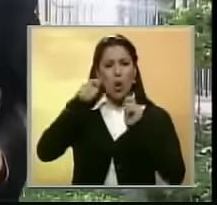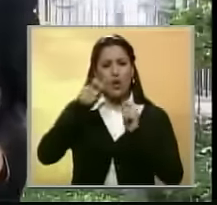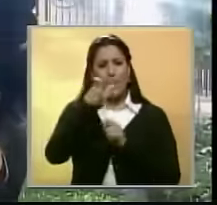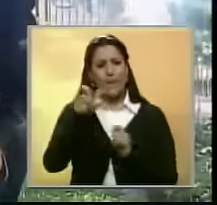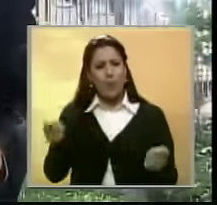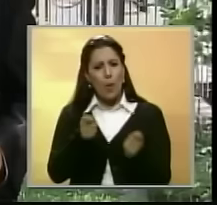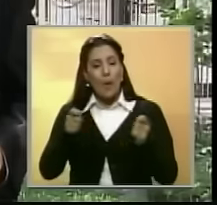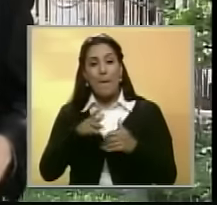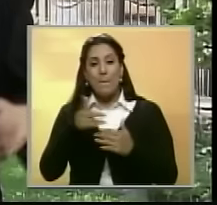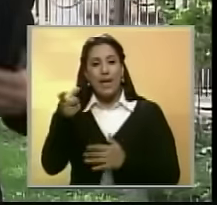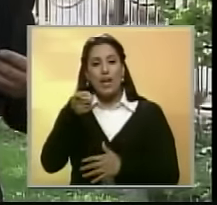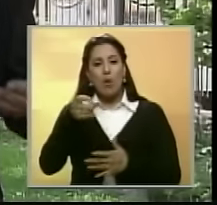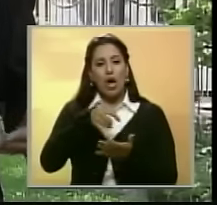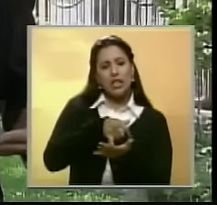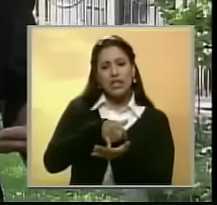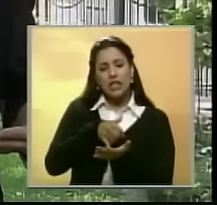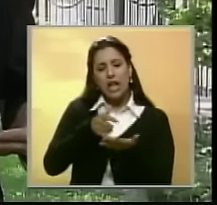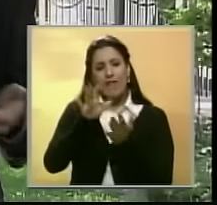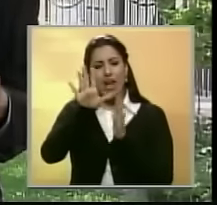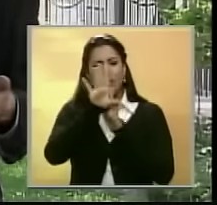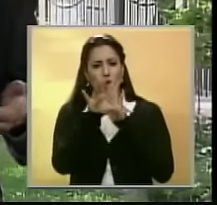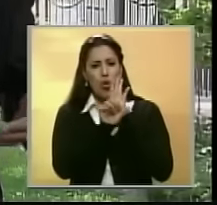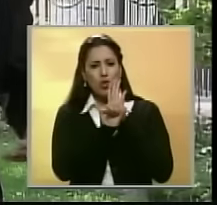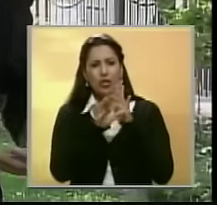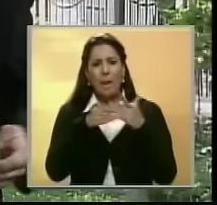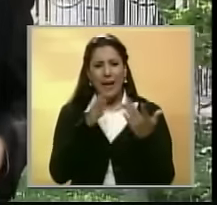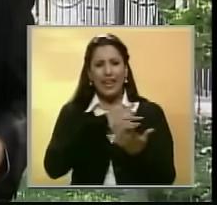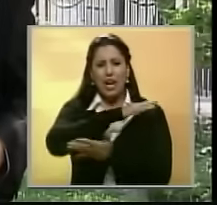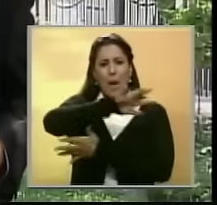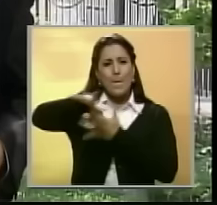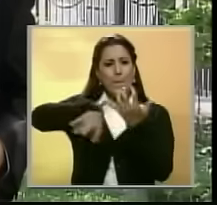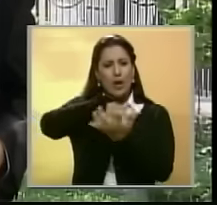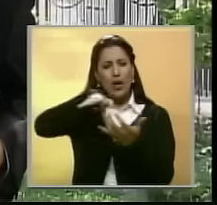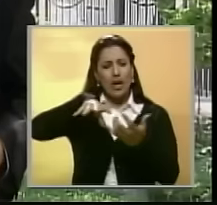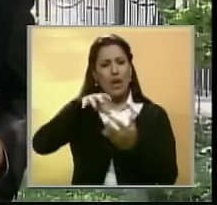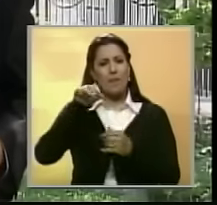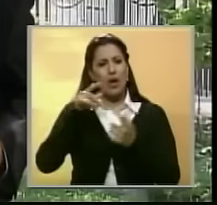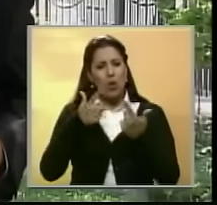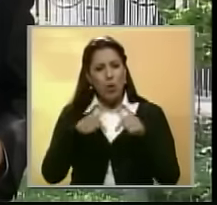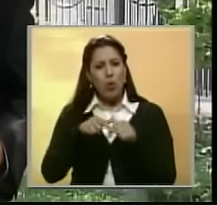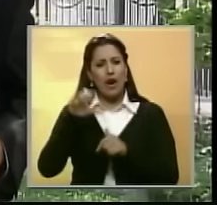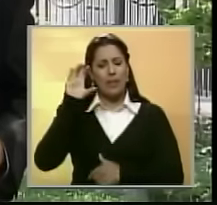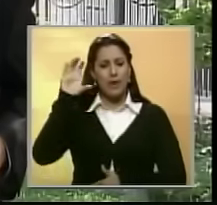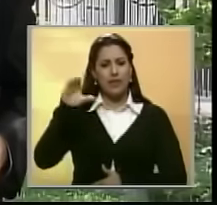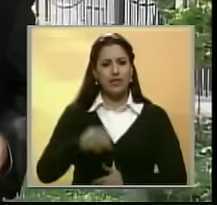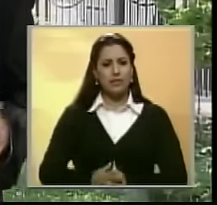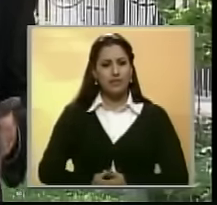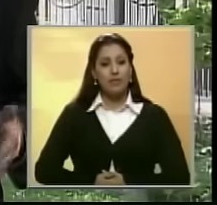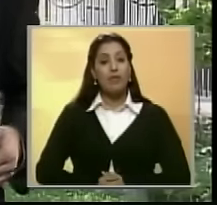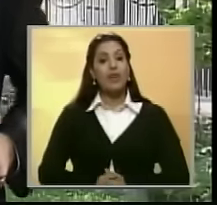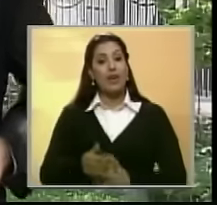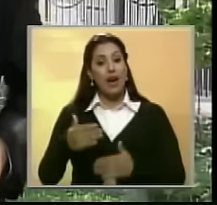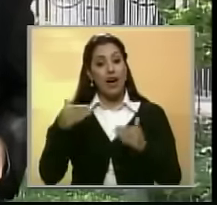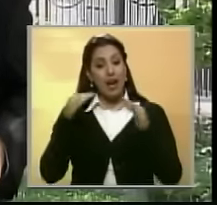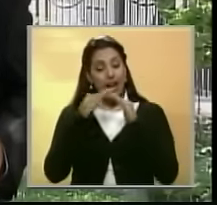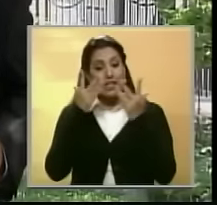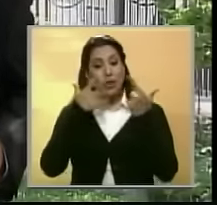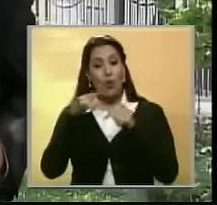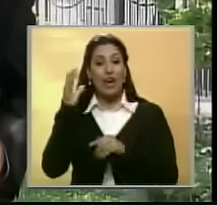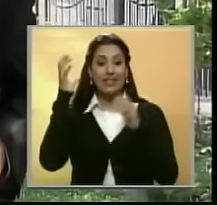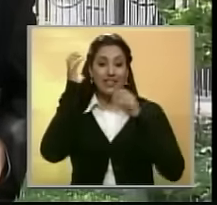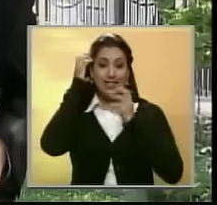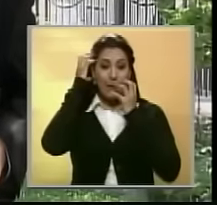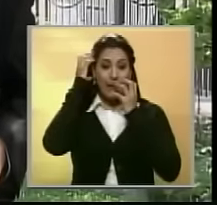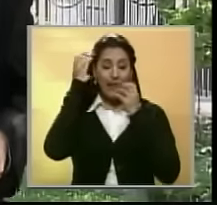marketing, que solo busca vulnerar la Constitución para generar caos y desestabilización en la nación. Desde la Casa Nauco en San